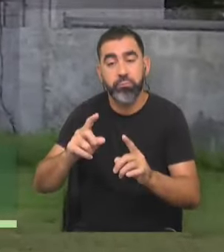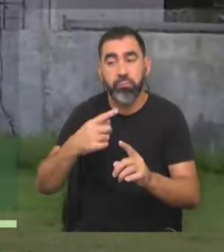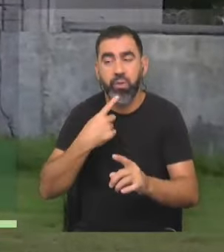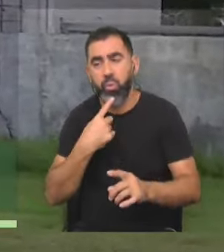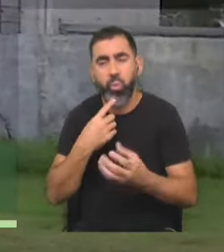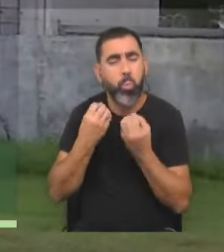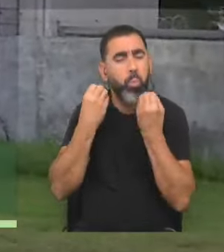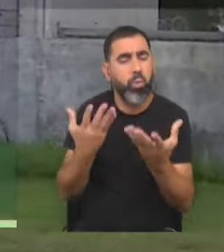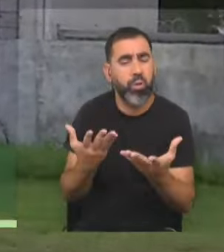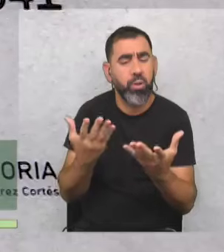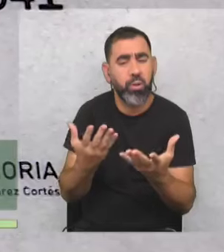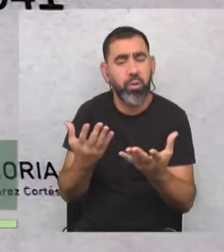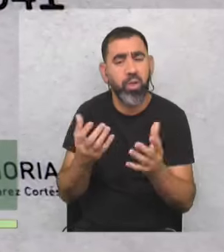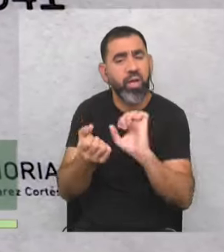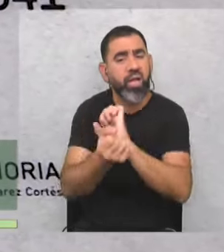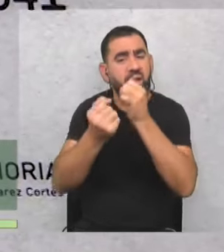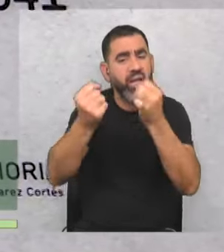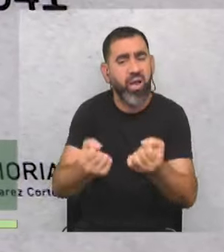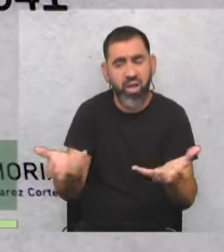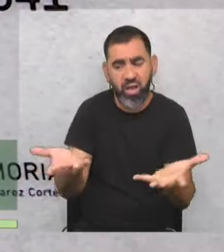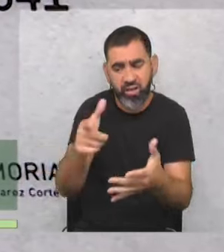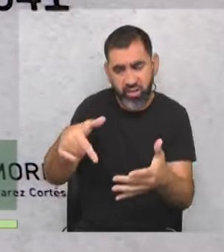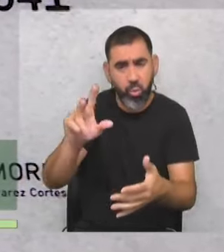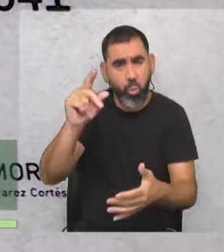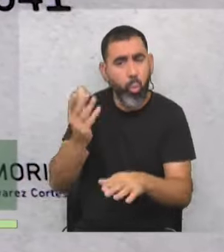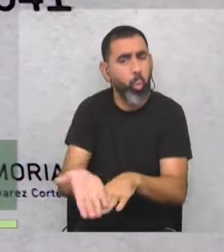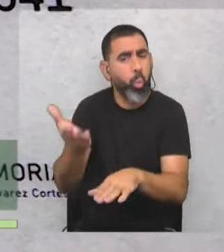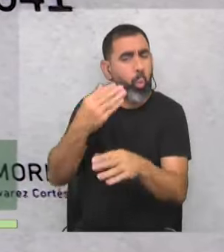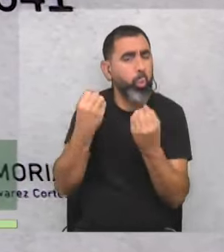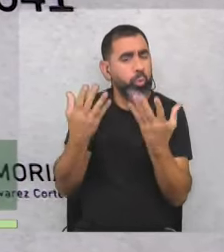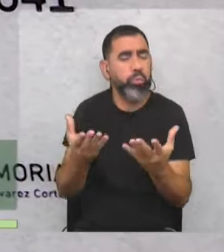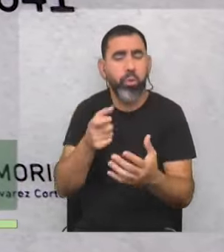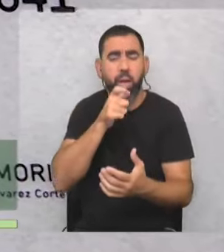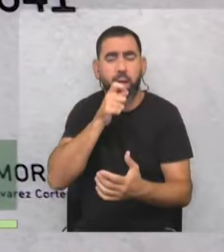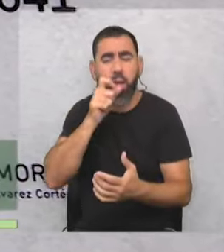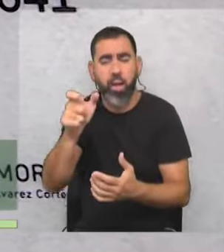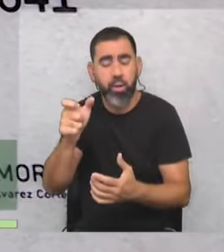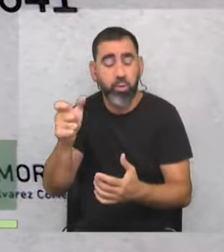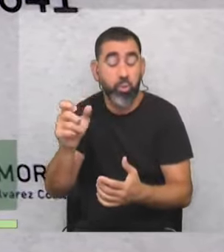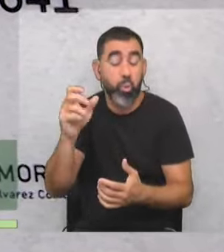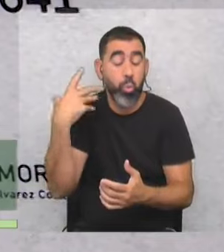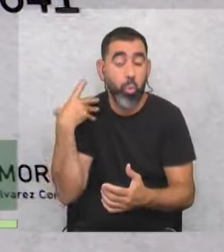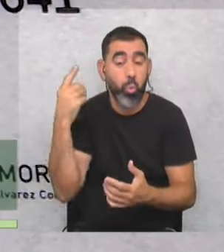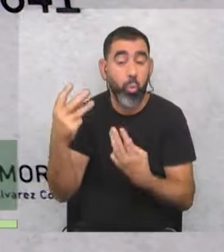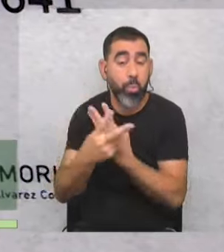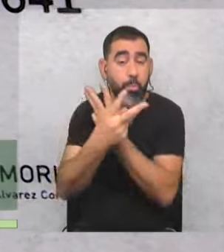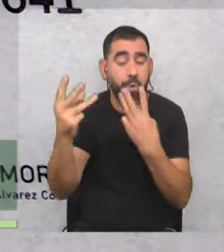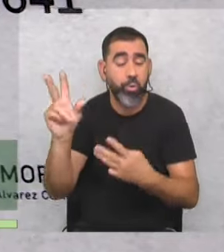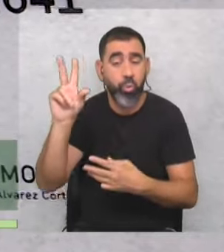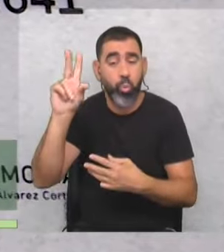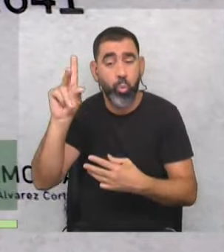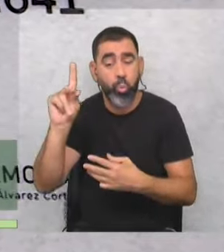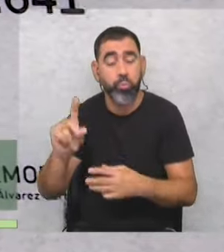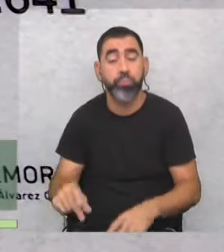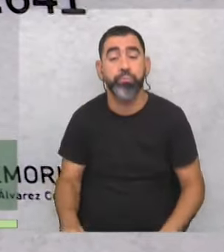duda la existencia de una cárcel en la actual escuela técnica argumentos que esgrime el señor director general de